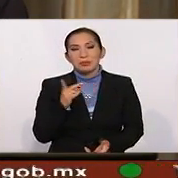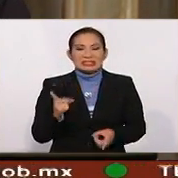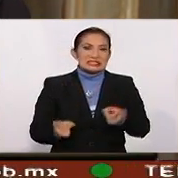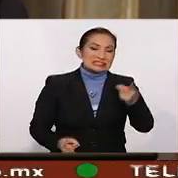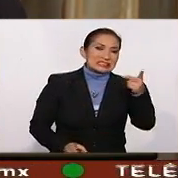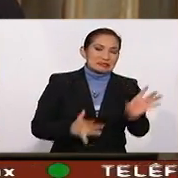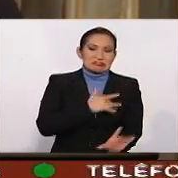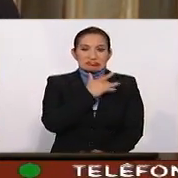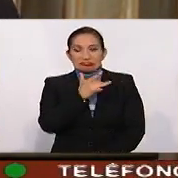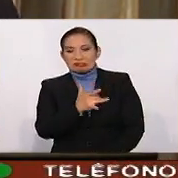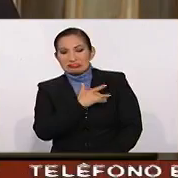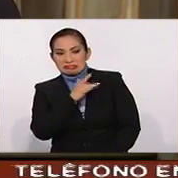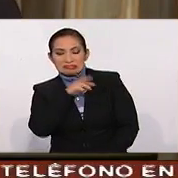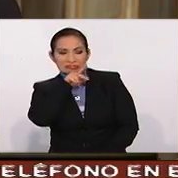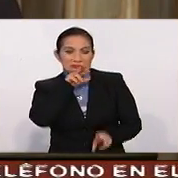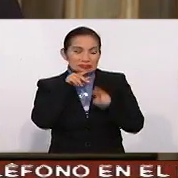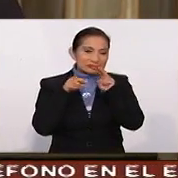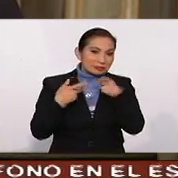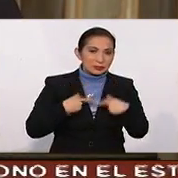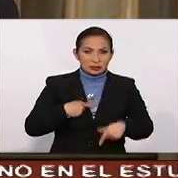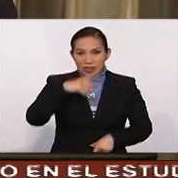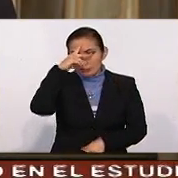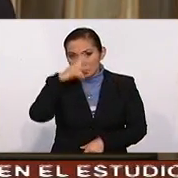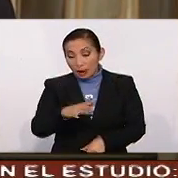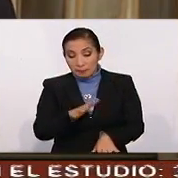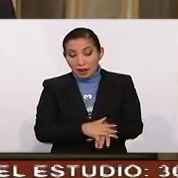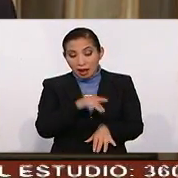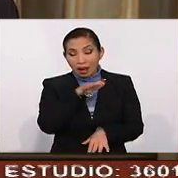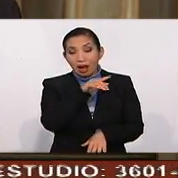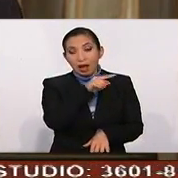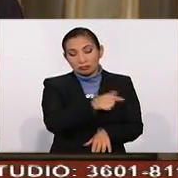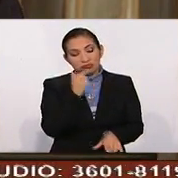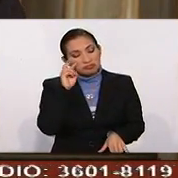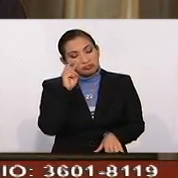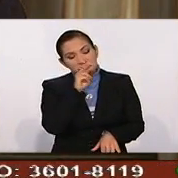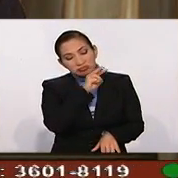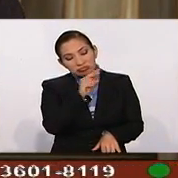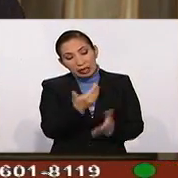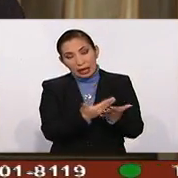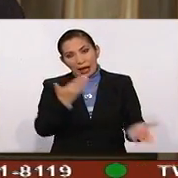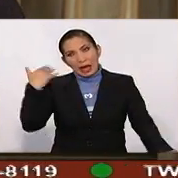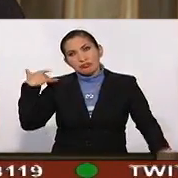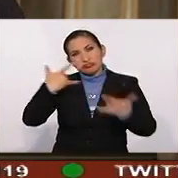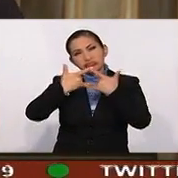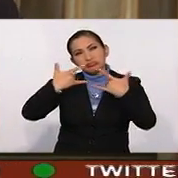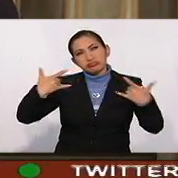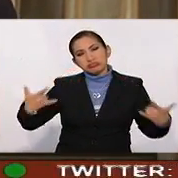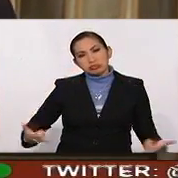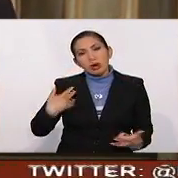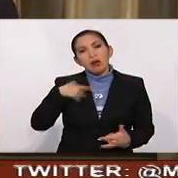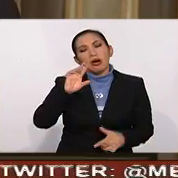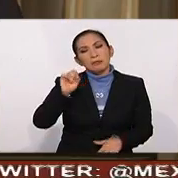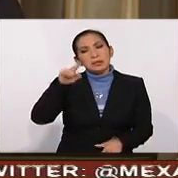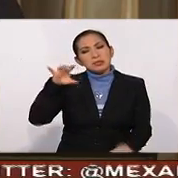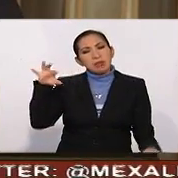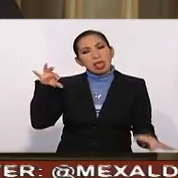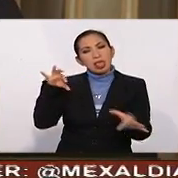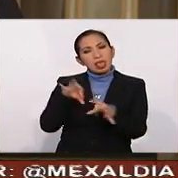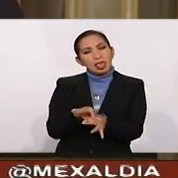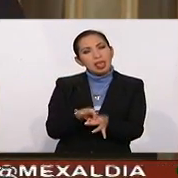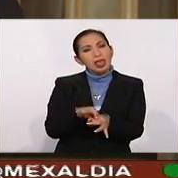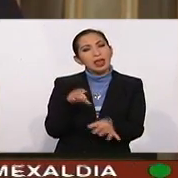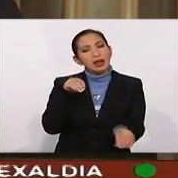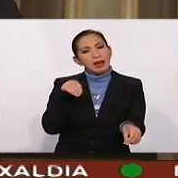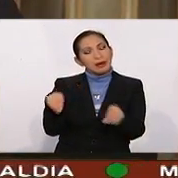inquietud entre los mexicanos, más cuando hemos observado en el pasado o hemos asociado siempre